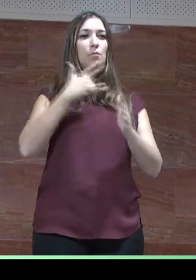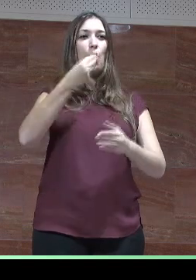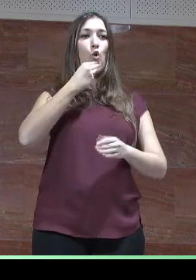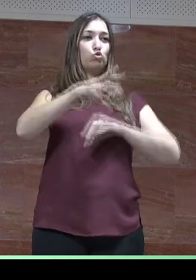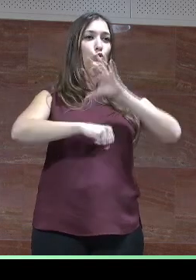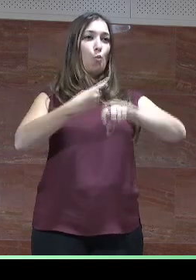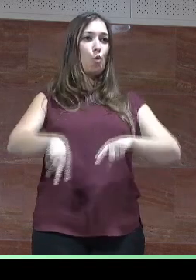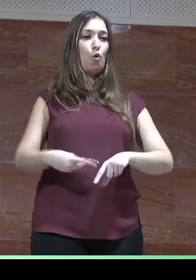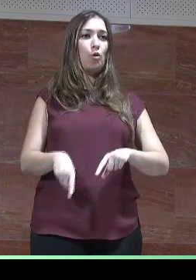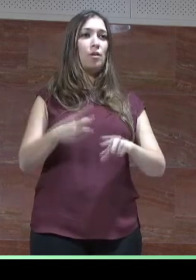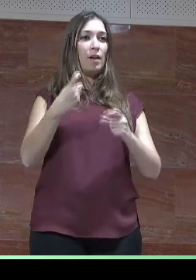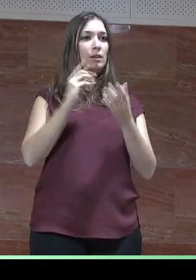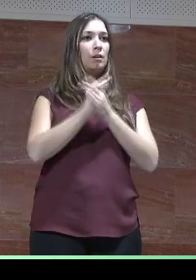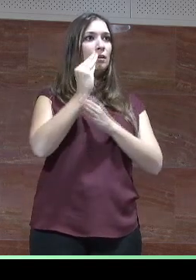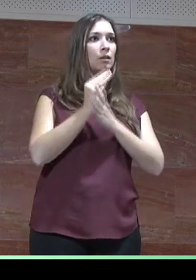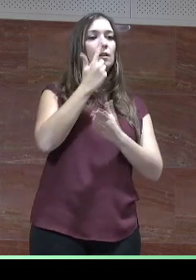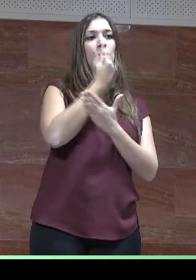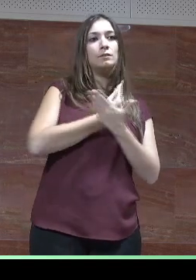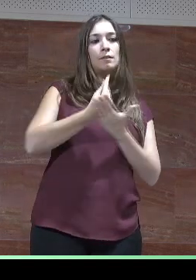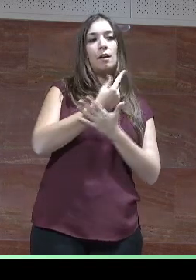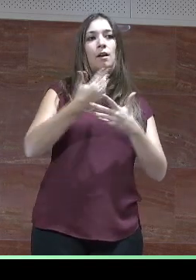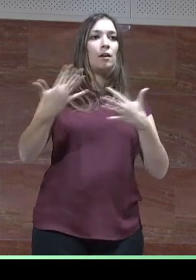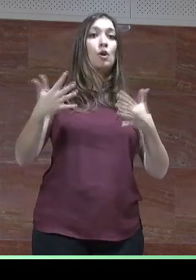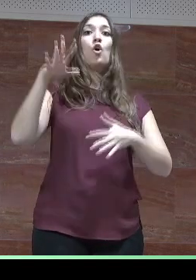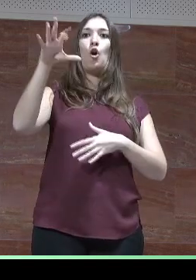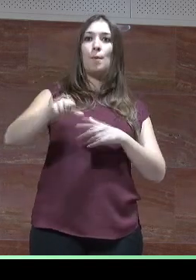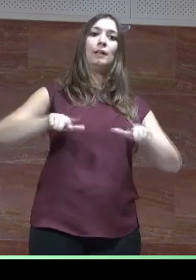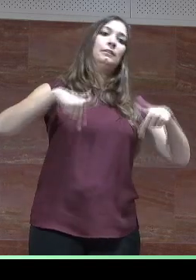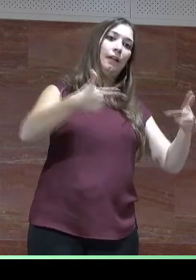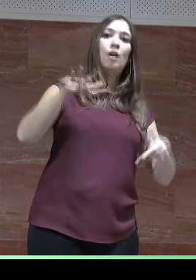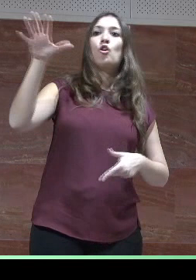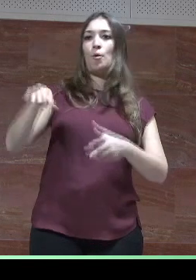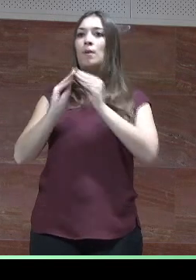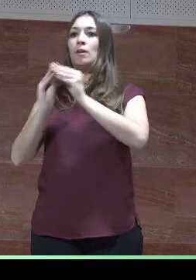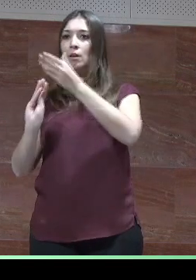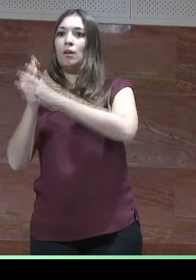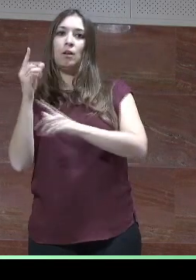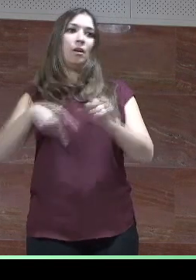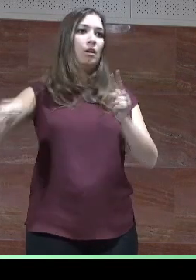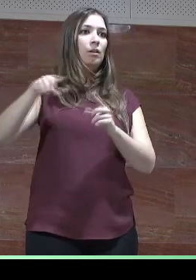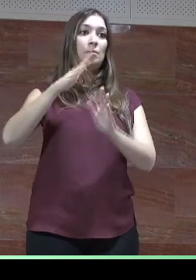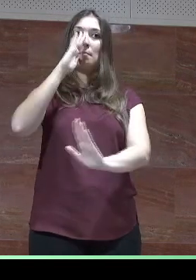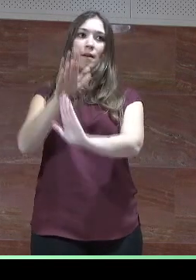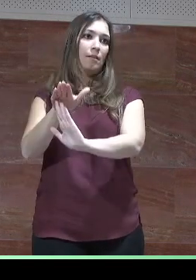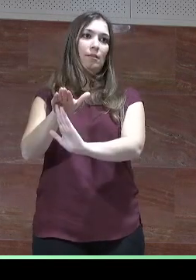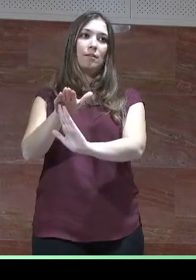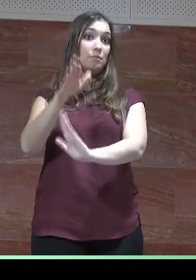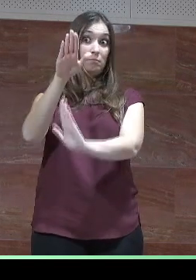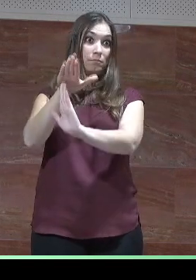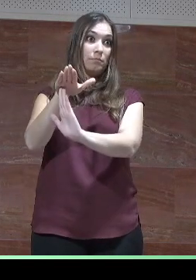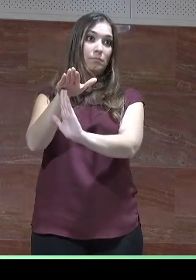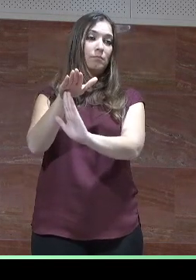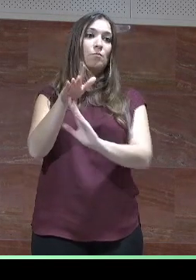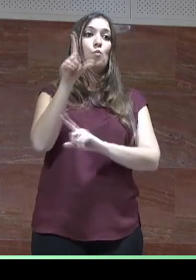consumo, que tenemos que producir, diseñar, consumir, tirar, volver a comprar. Tenemos que parar, tanto en